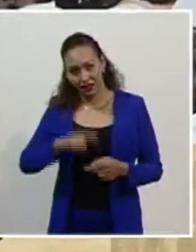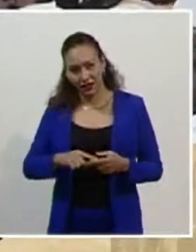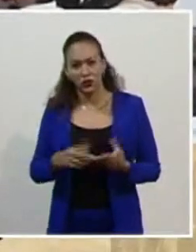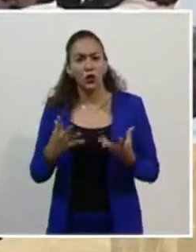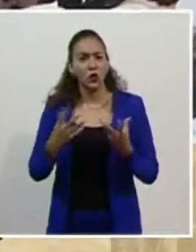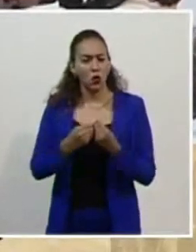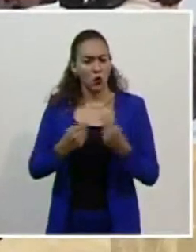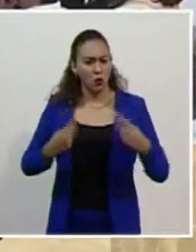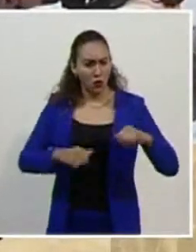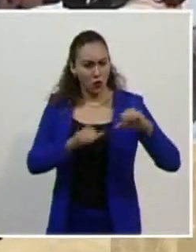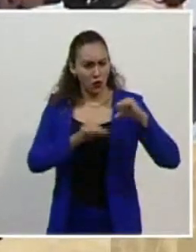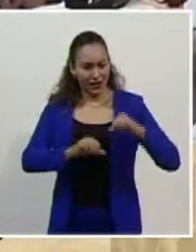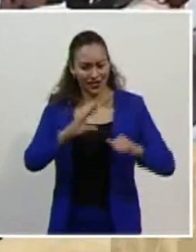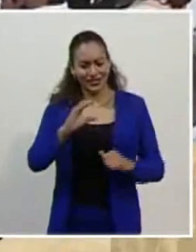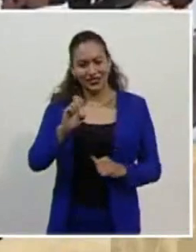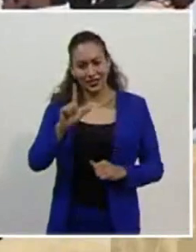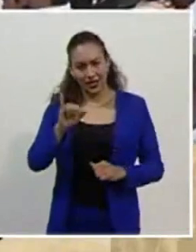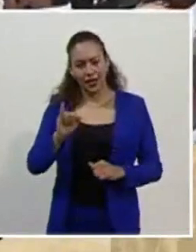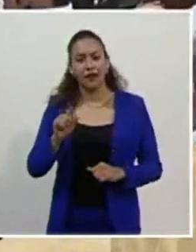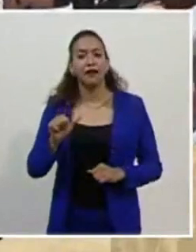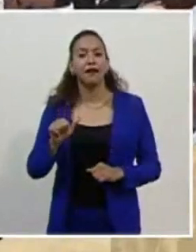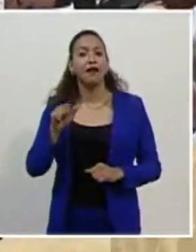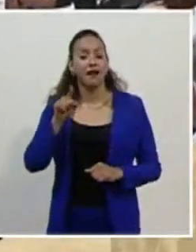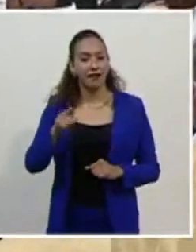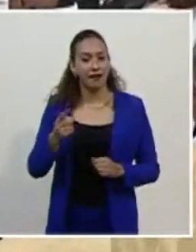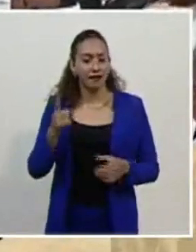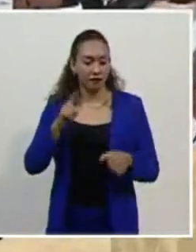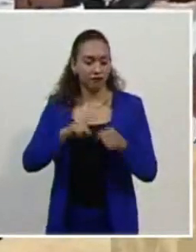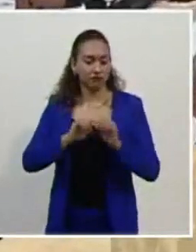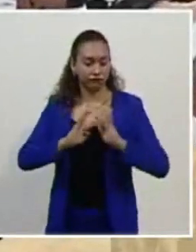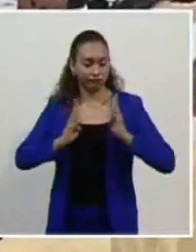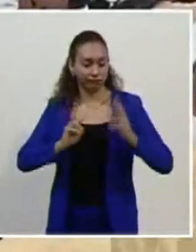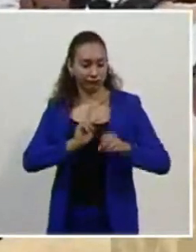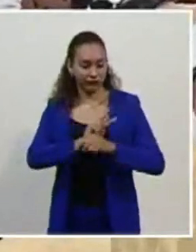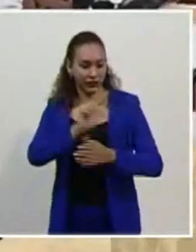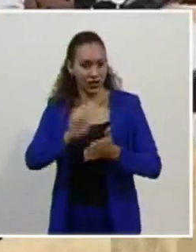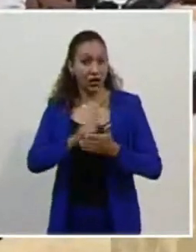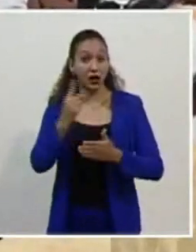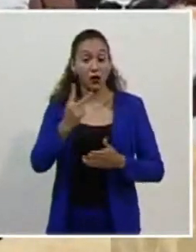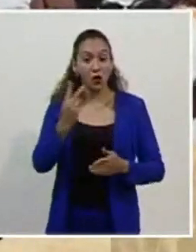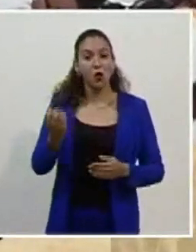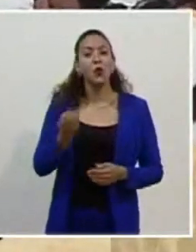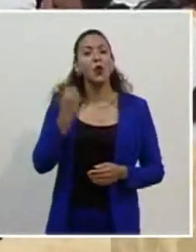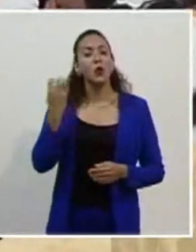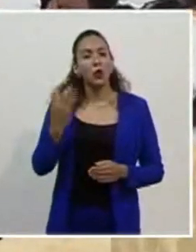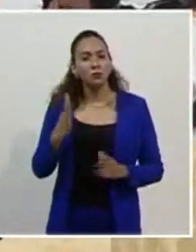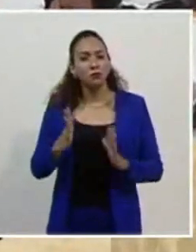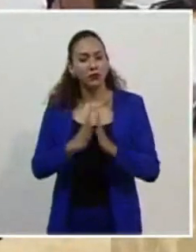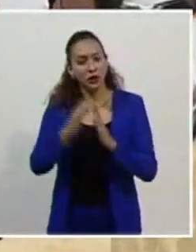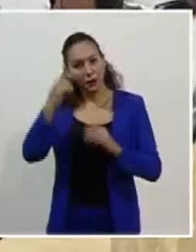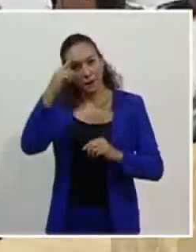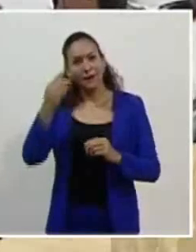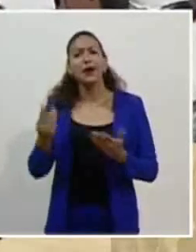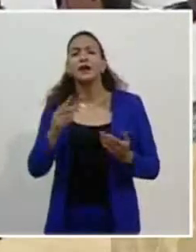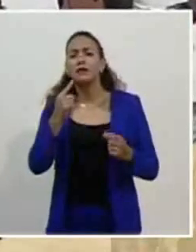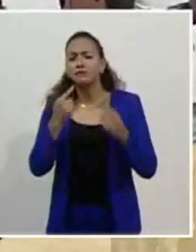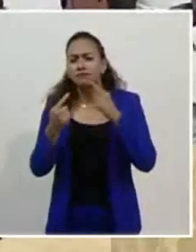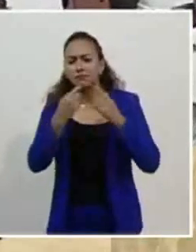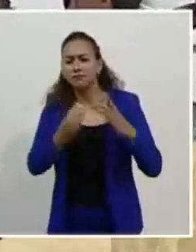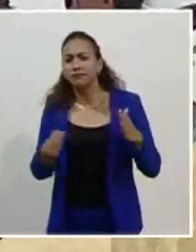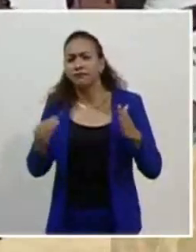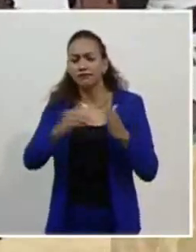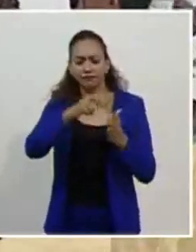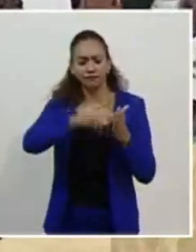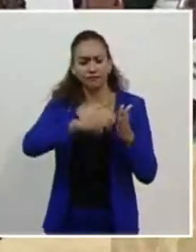Judicatura Federal, Celia Maya García, participaron en el cuarto foro de los Diálogos Nacionales para la Reforma del Poder